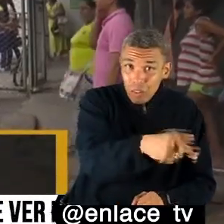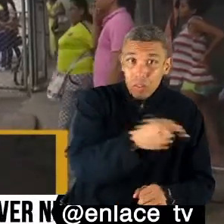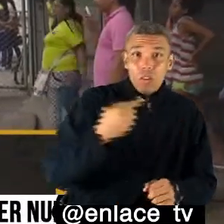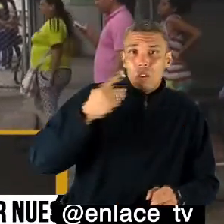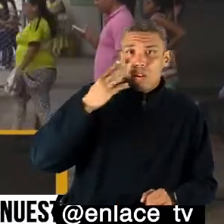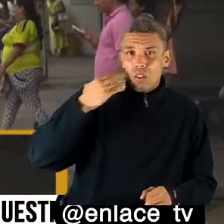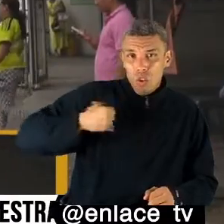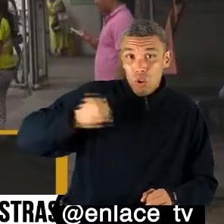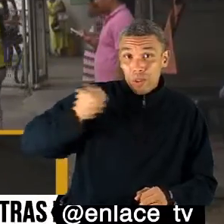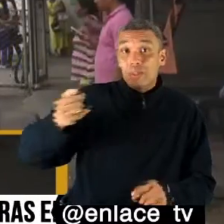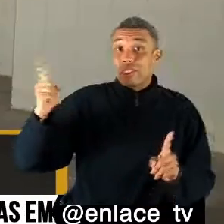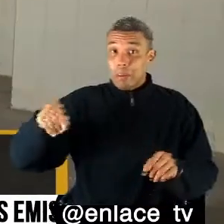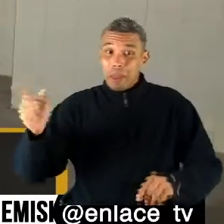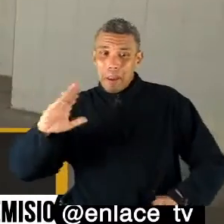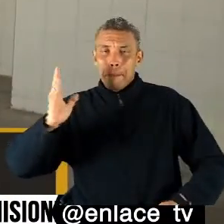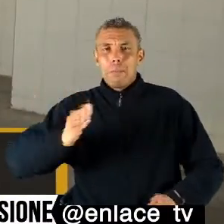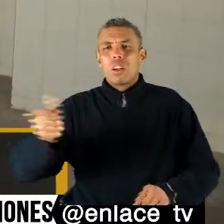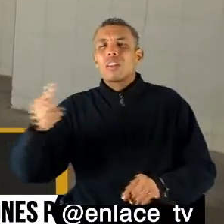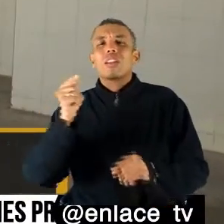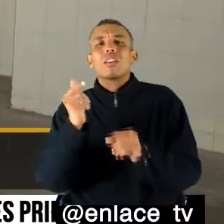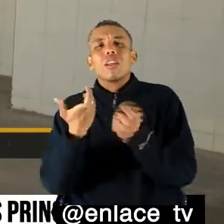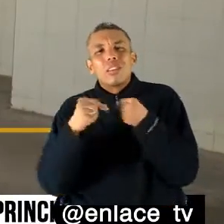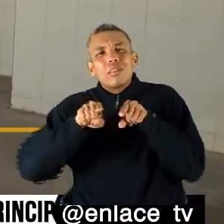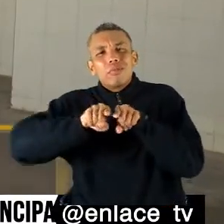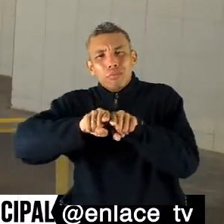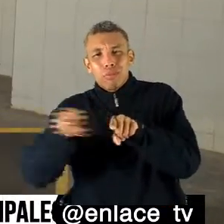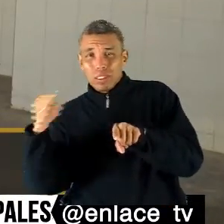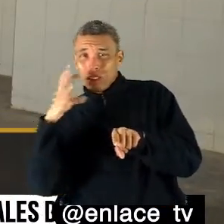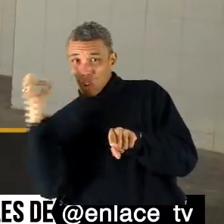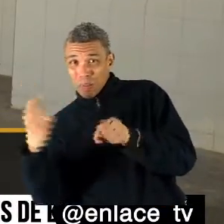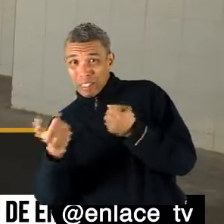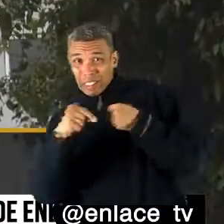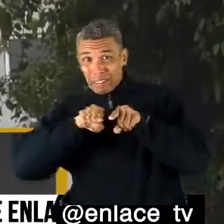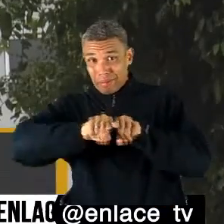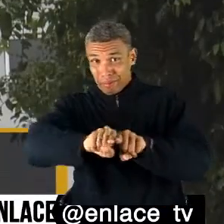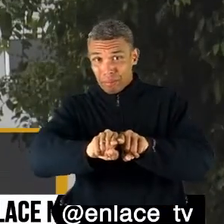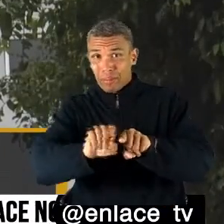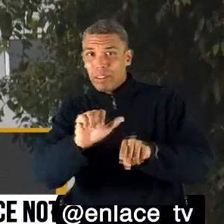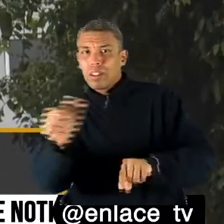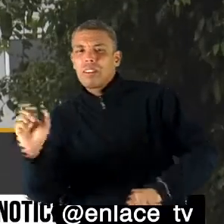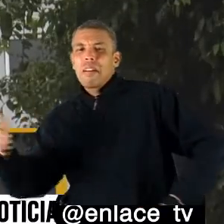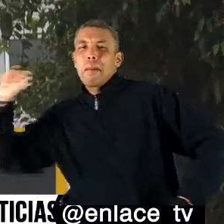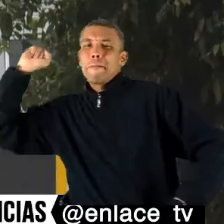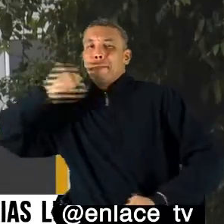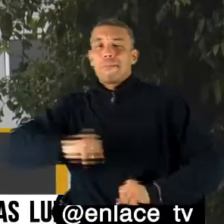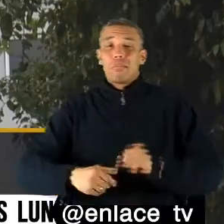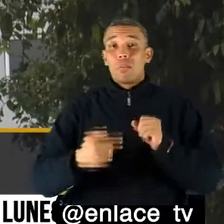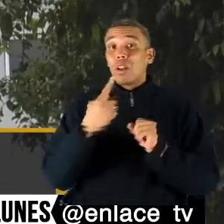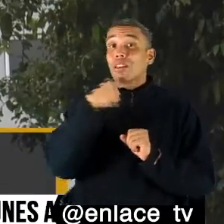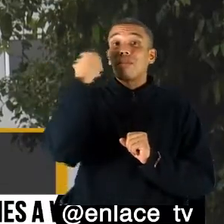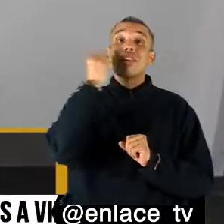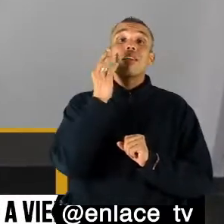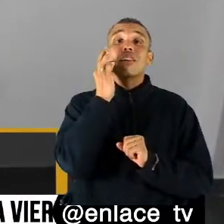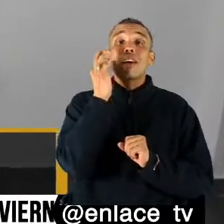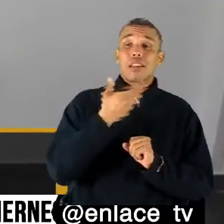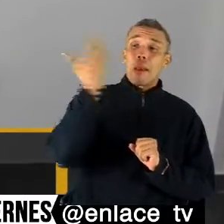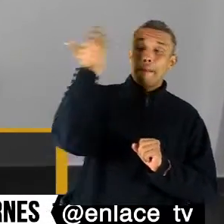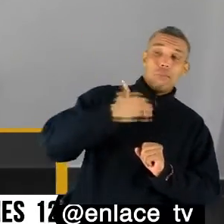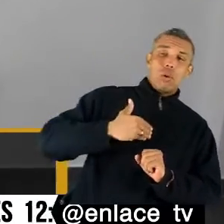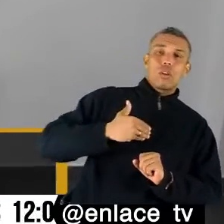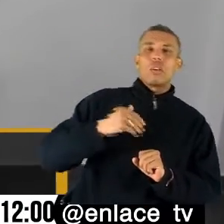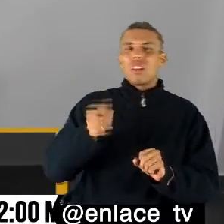causarle herida abierta en el rostro a su pareja sentimental y agredir físicamente a una adolescente quien presenta herida con arma blanca en el hombro izquierdo, la